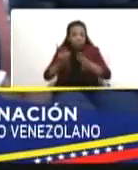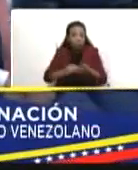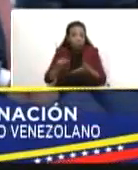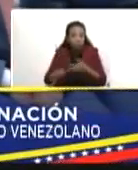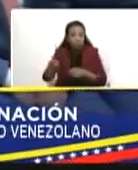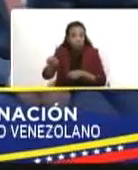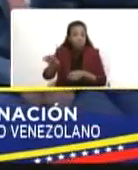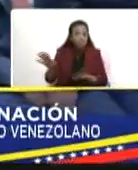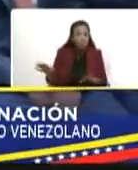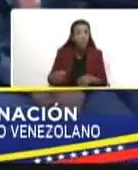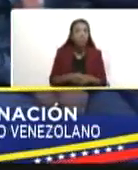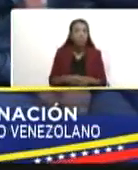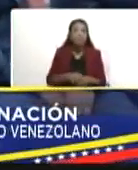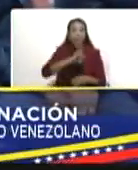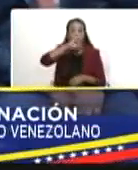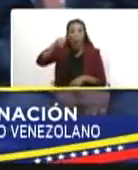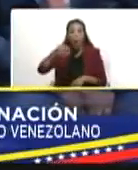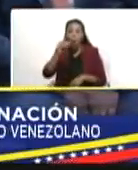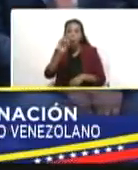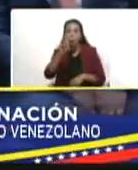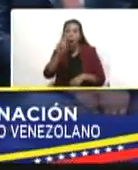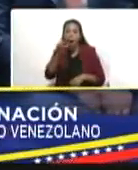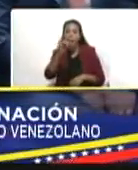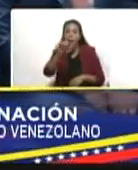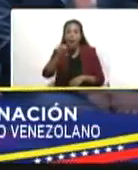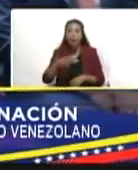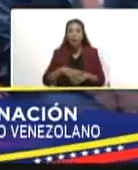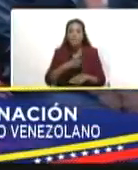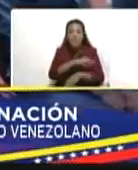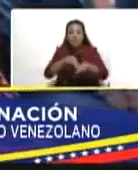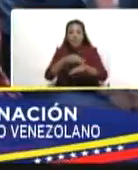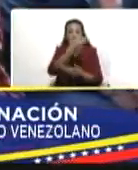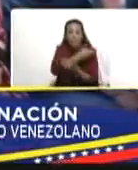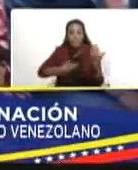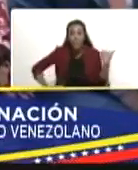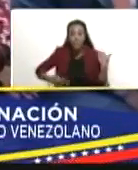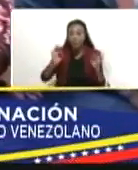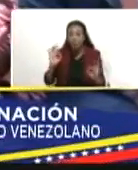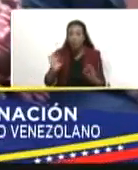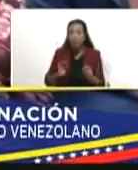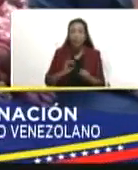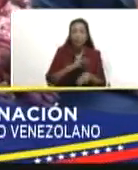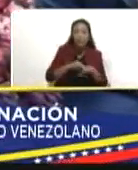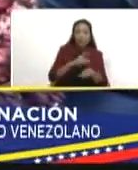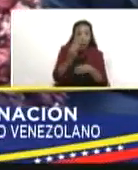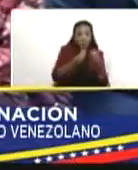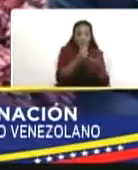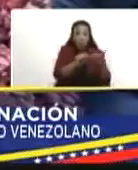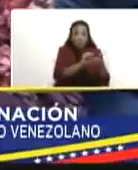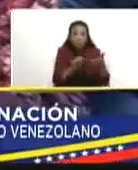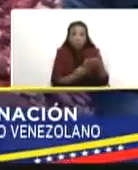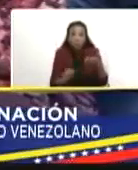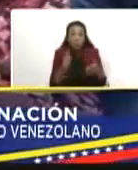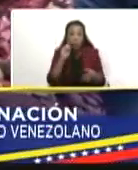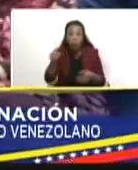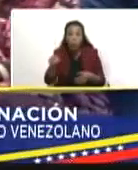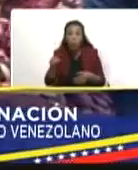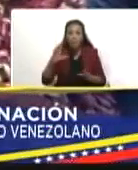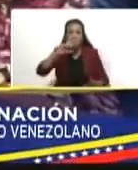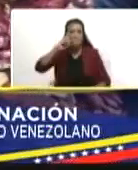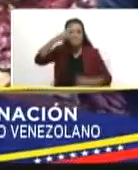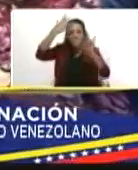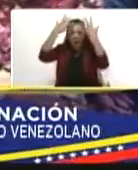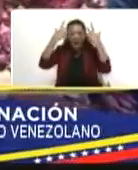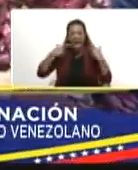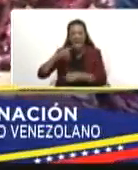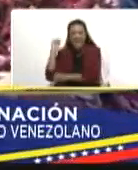seguro Jorge Márquez ministro de la presidencia estás haciendo marquez caraquista